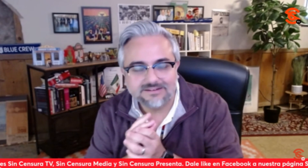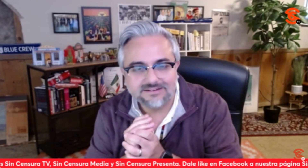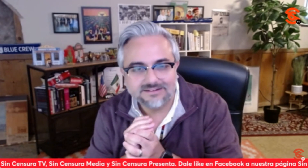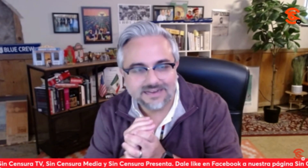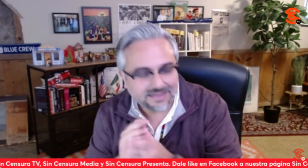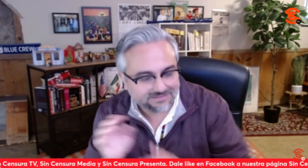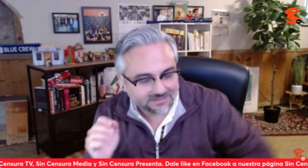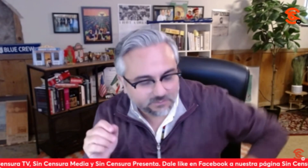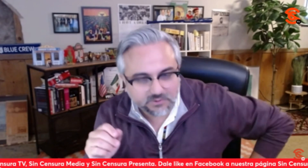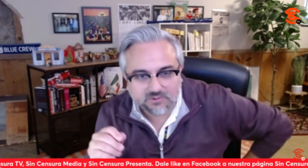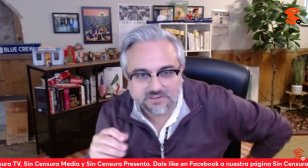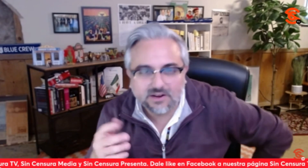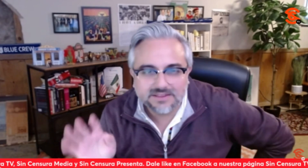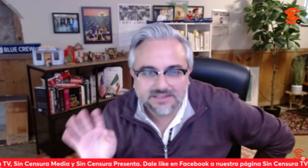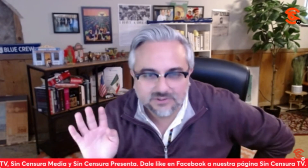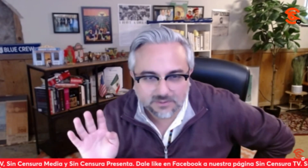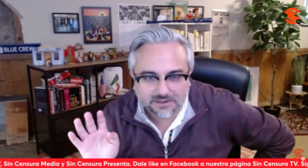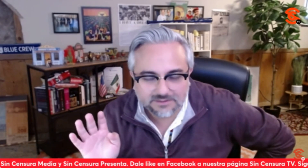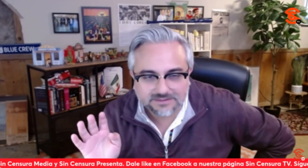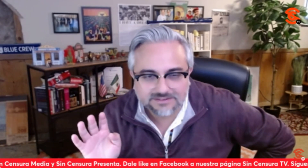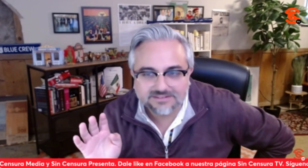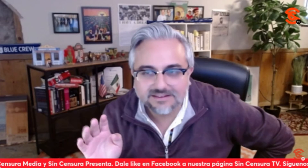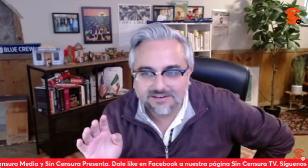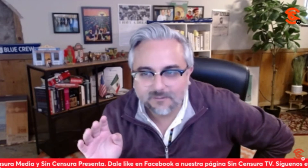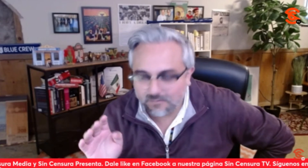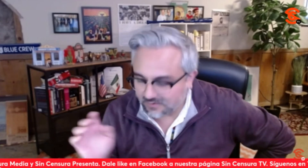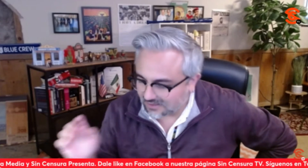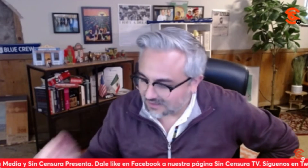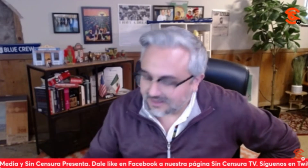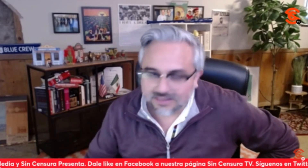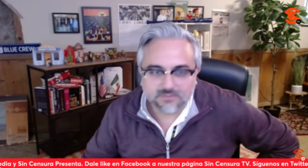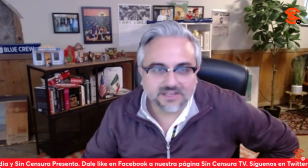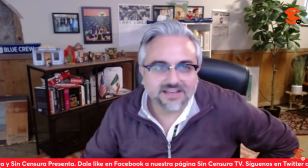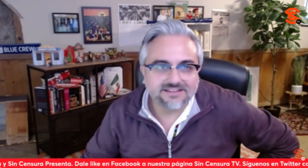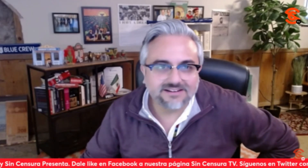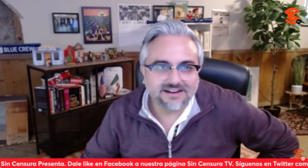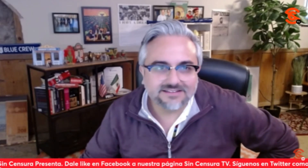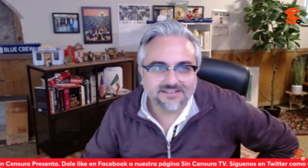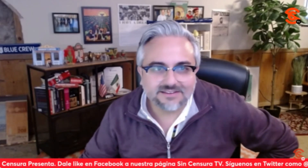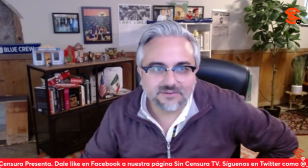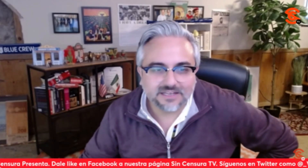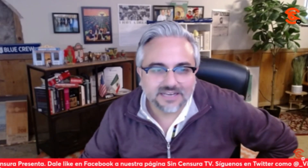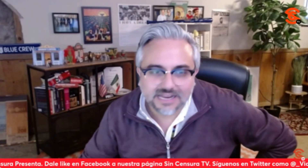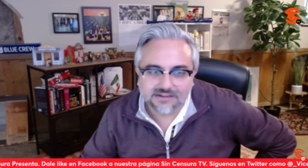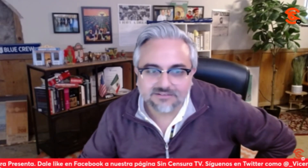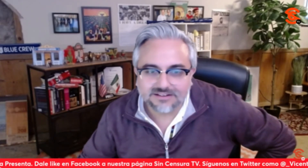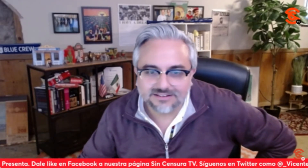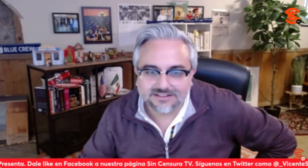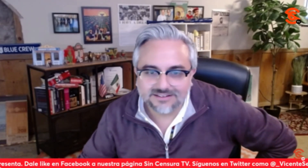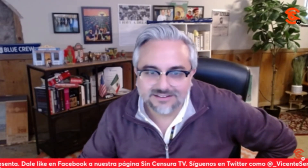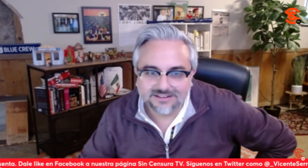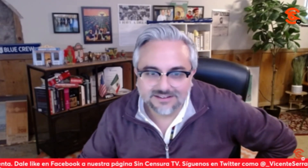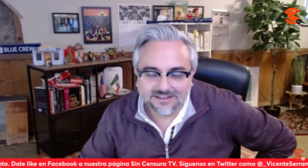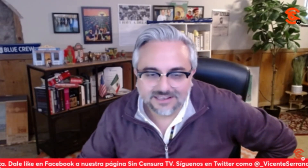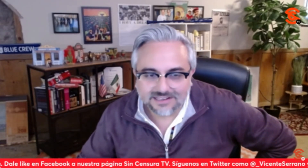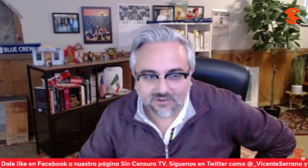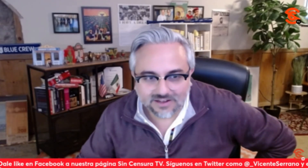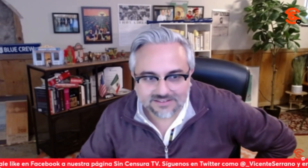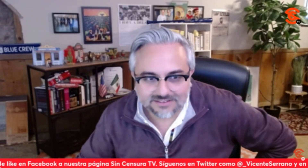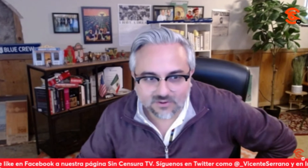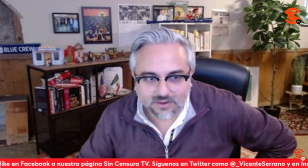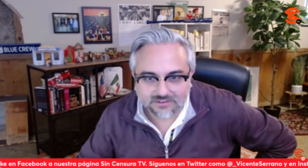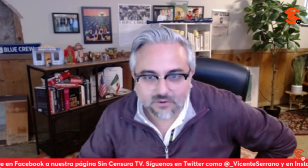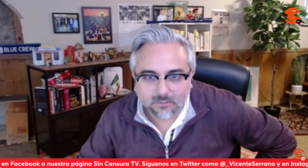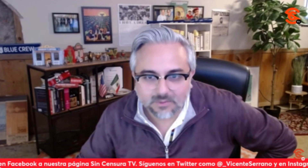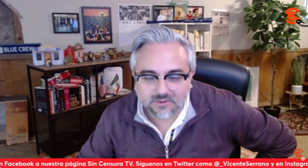estatuas, ni nada de este tipo de cosas. Ya lo había dicho varias veces, ¿no? Y pues tiene que cerrar diciendo que en él, ¿no? Que lo